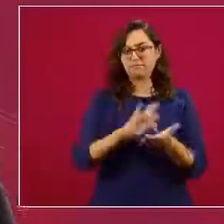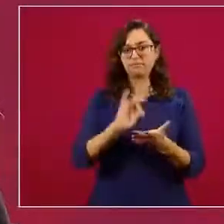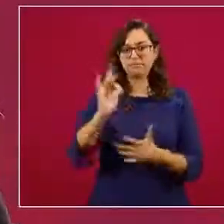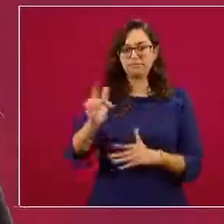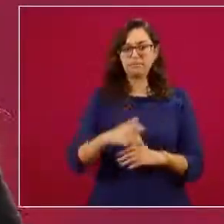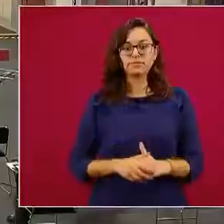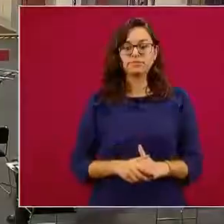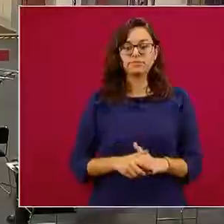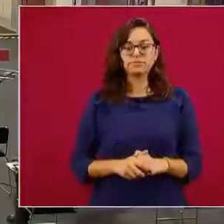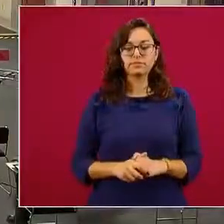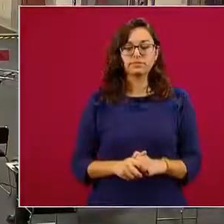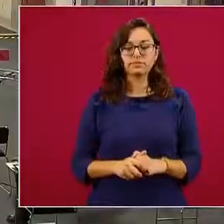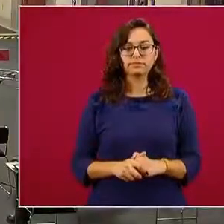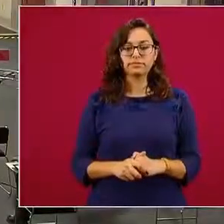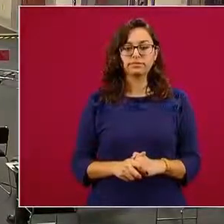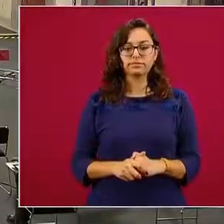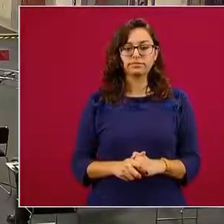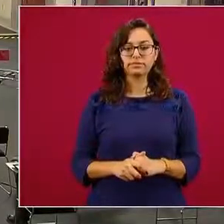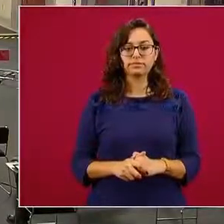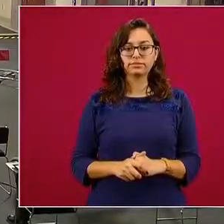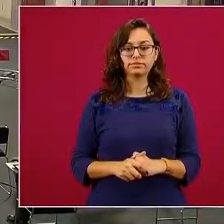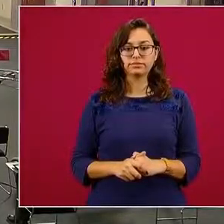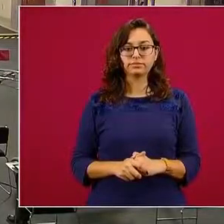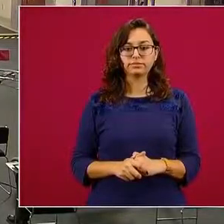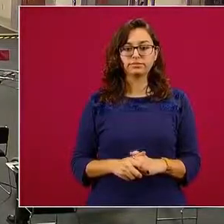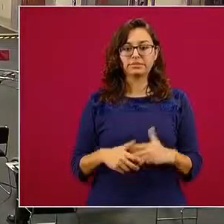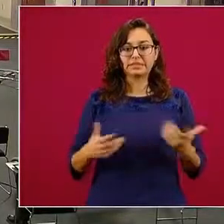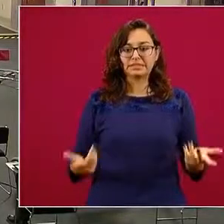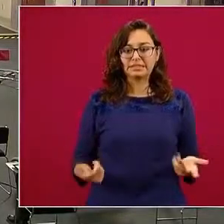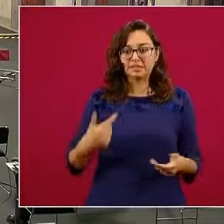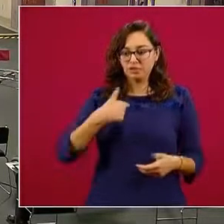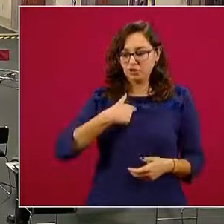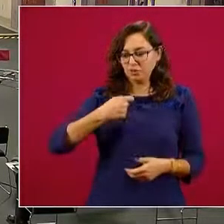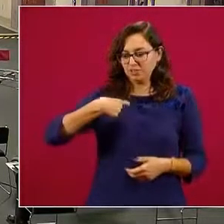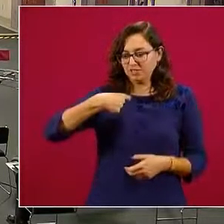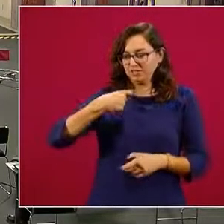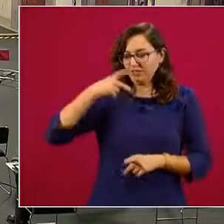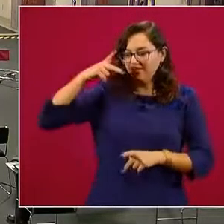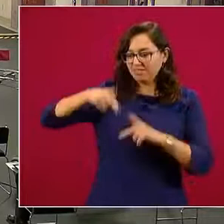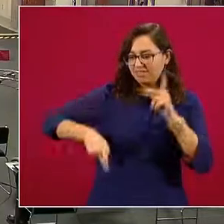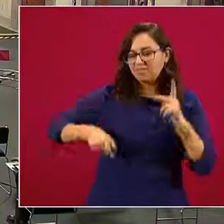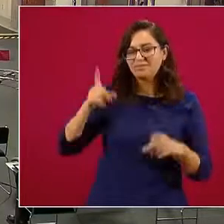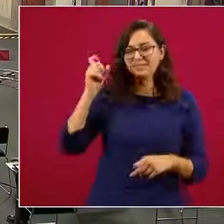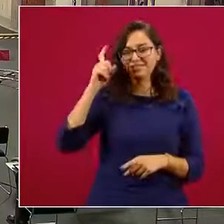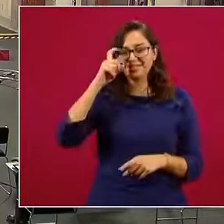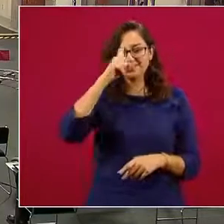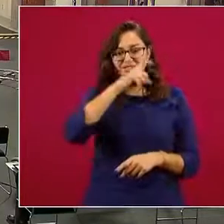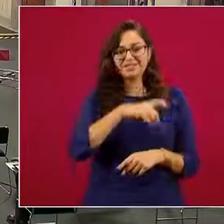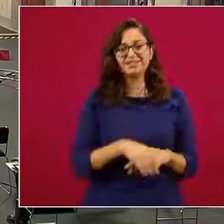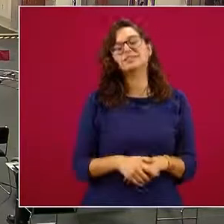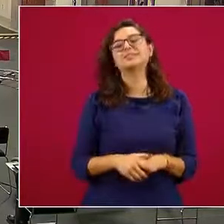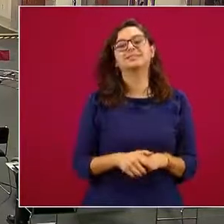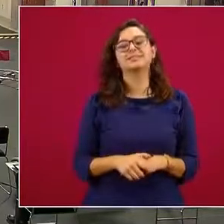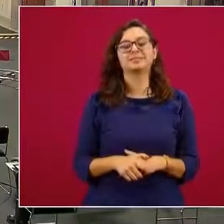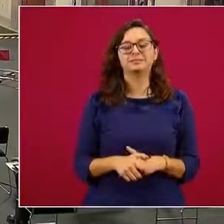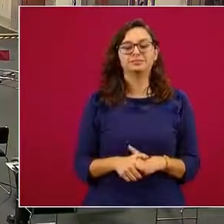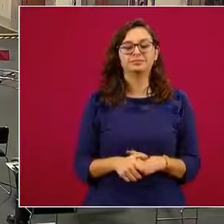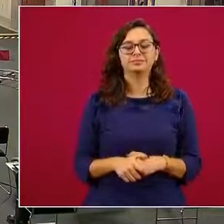conferencia. Gracias. Iba a ser un poco difícil yo sola interrumpirme, ¿verdad? Muchas gracias. Decía,